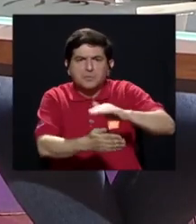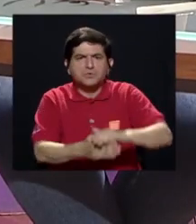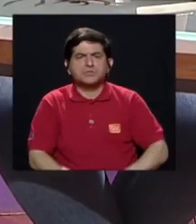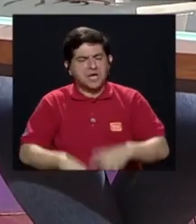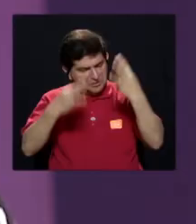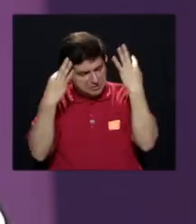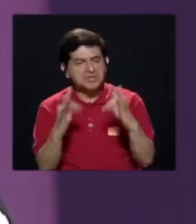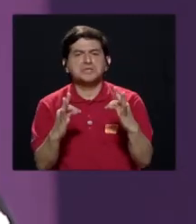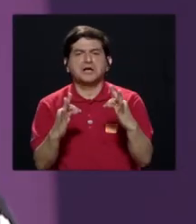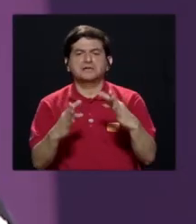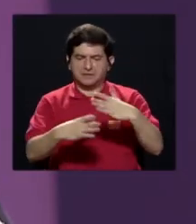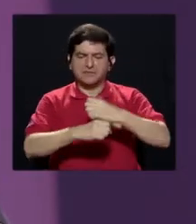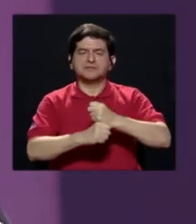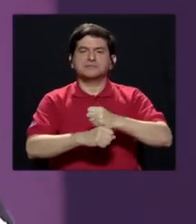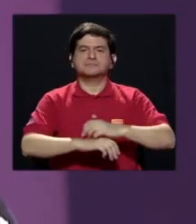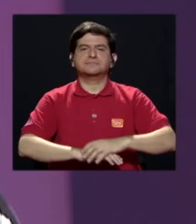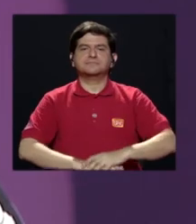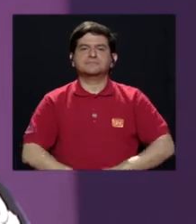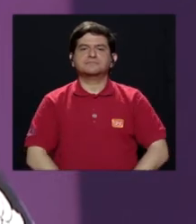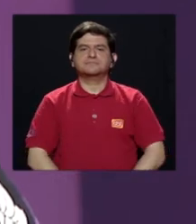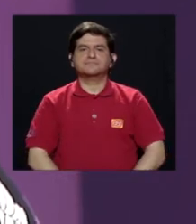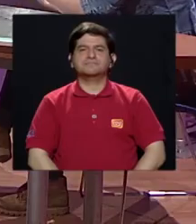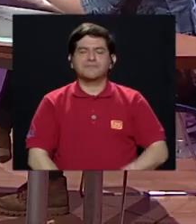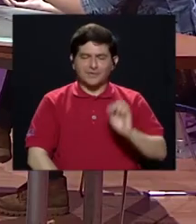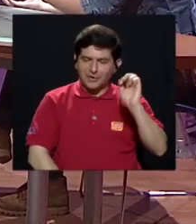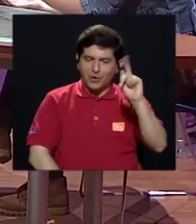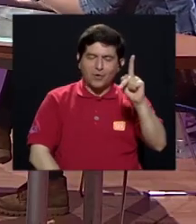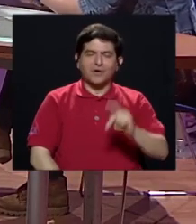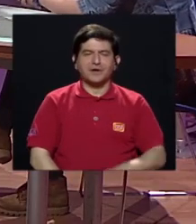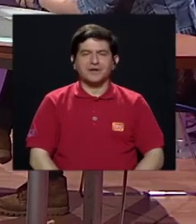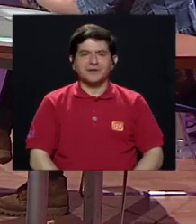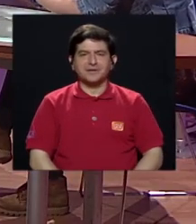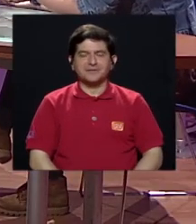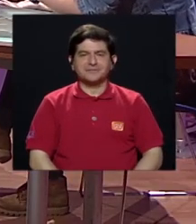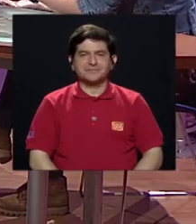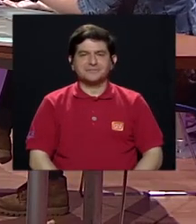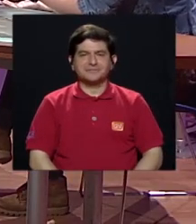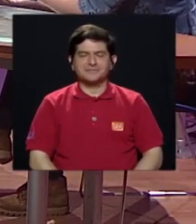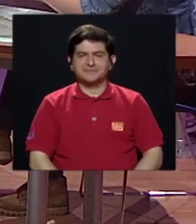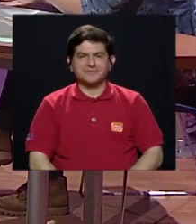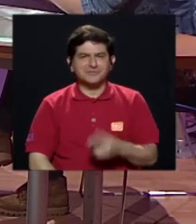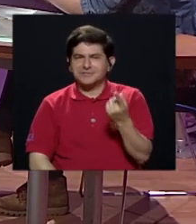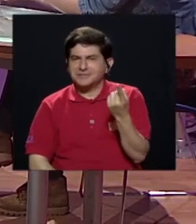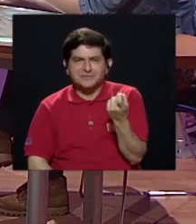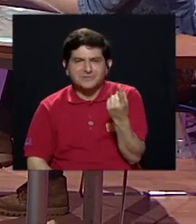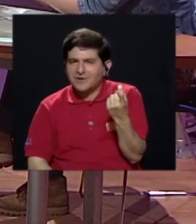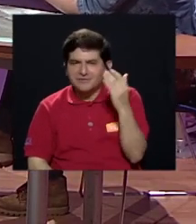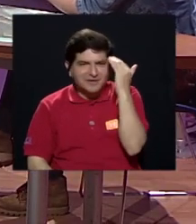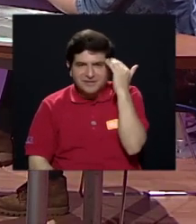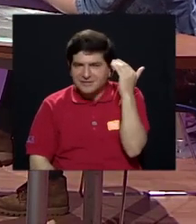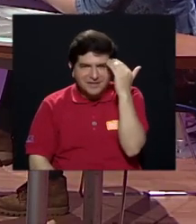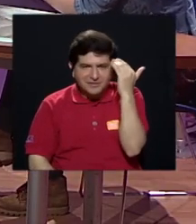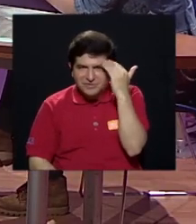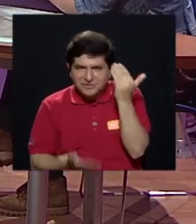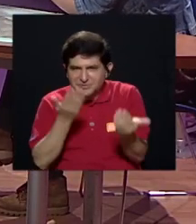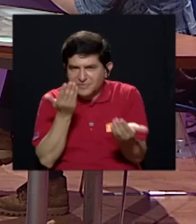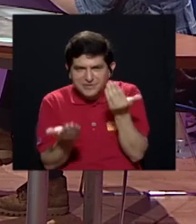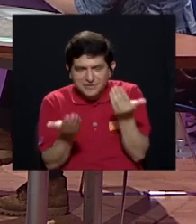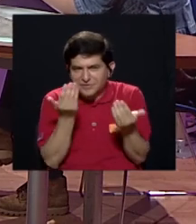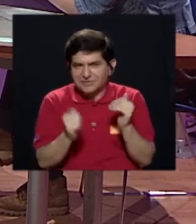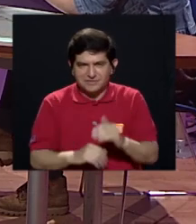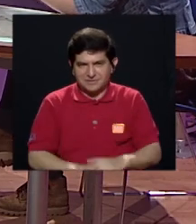se atreva y que lo haga. Sí. Ok, entonces ustedes dirían que no hace falta entonces tener un conocimiento en, por